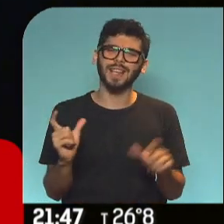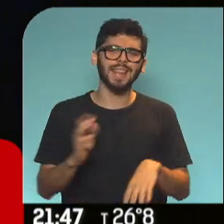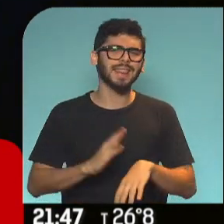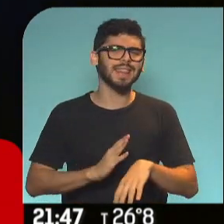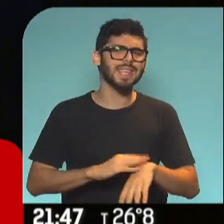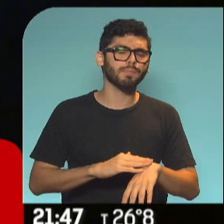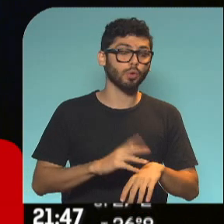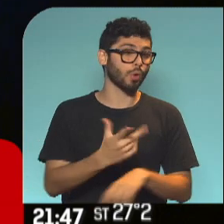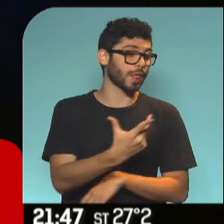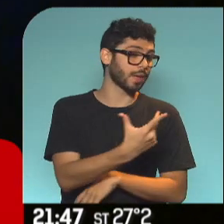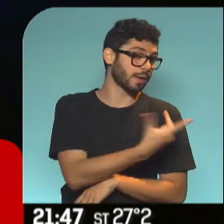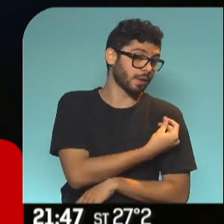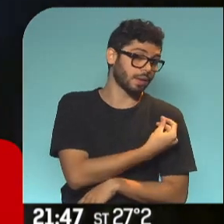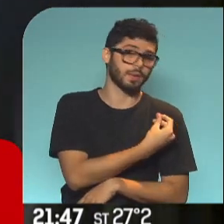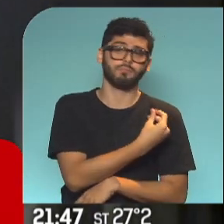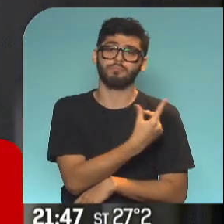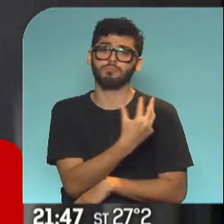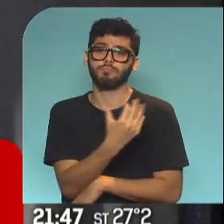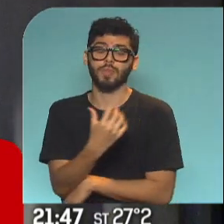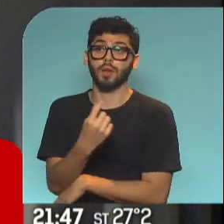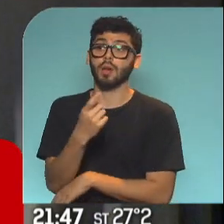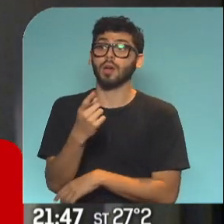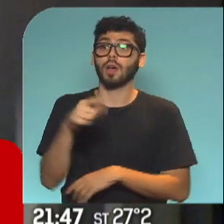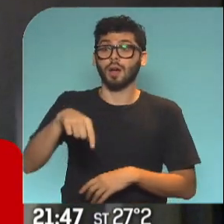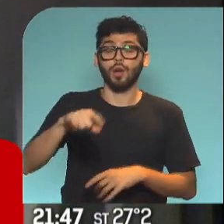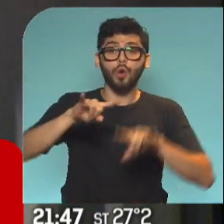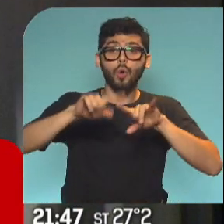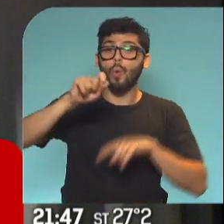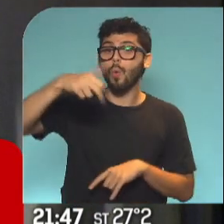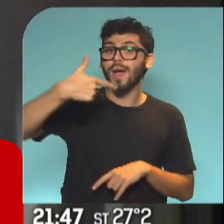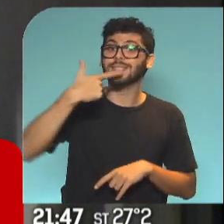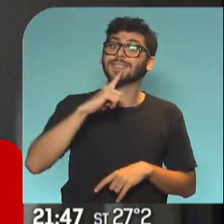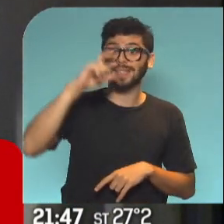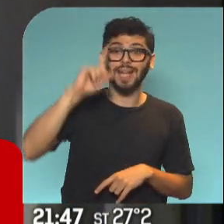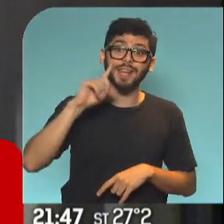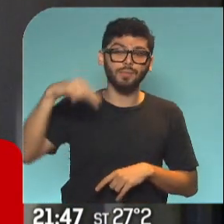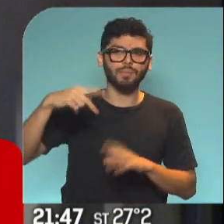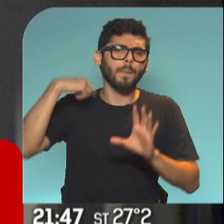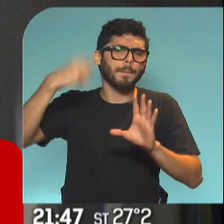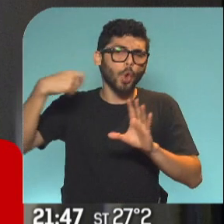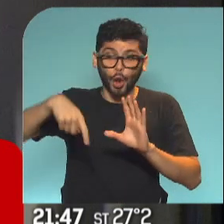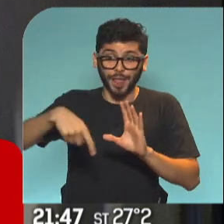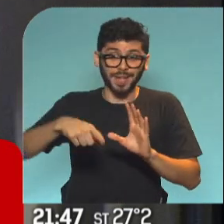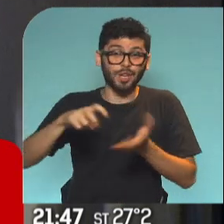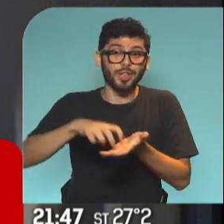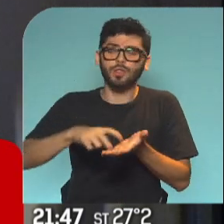una y otra dosis. Diego Weinstein, productor de Televisión Pública Noticias, de una de las ediciones obviamente, cuenta que hoy su